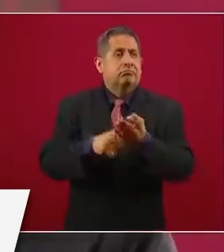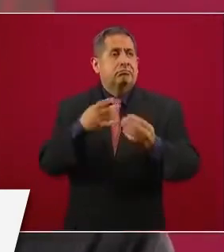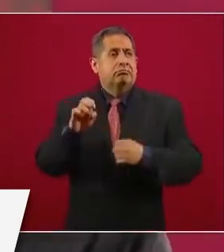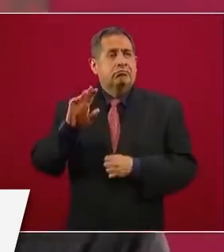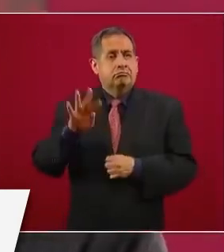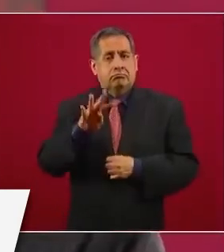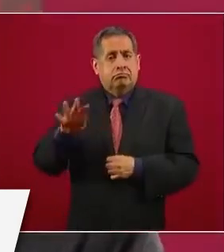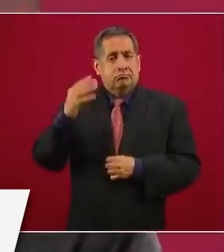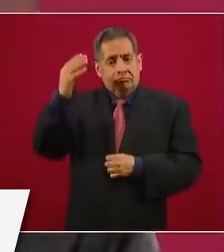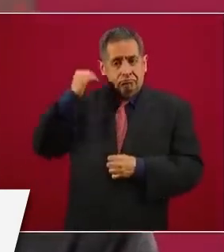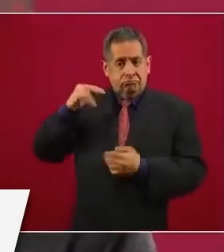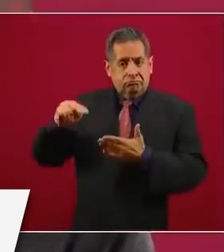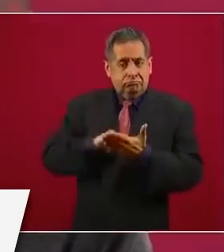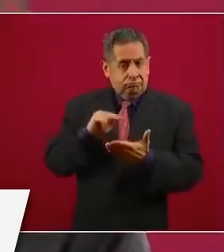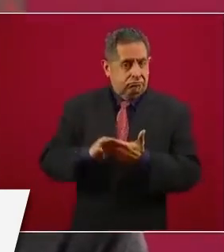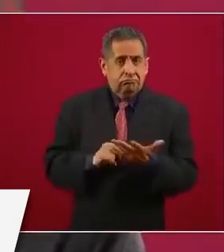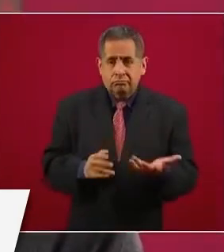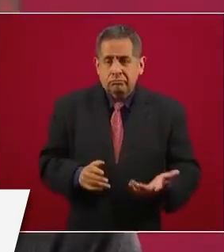1944